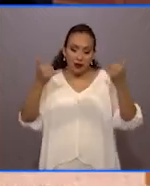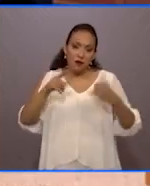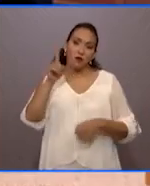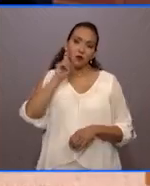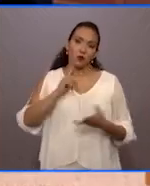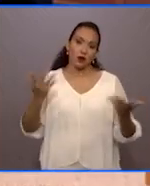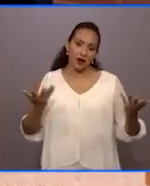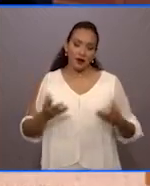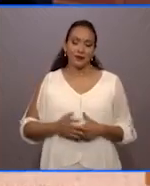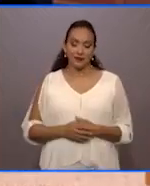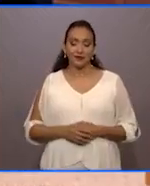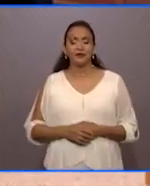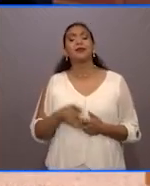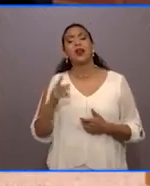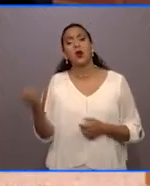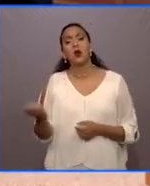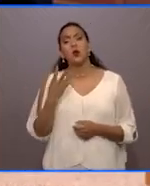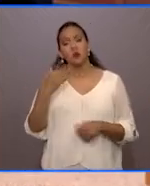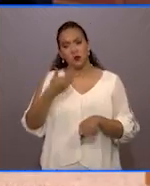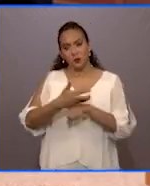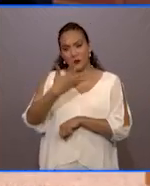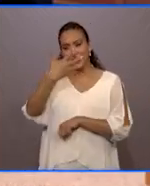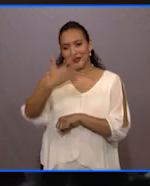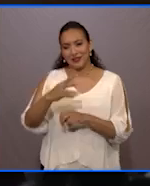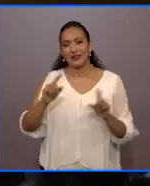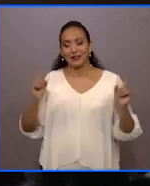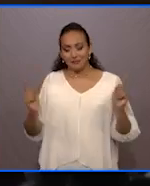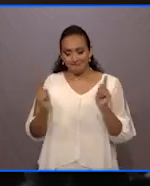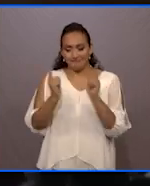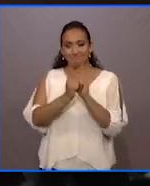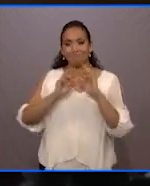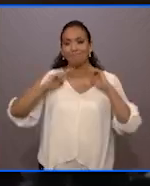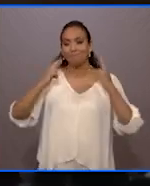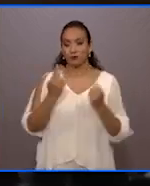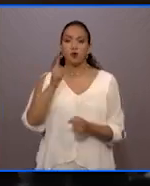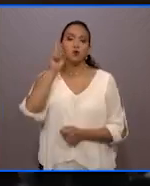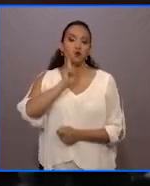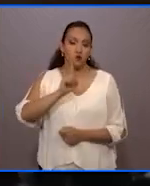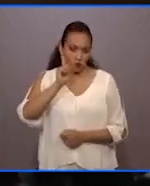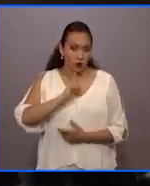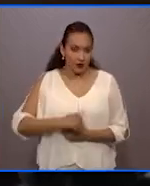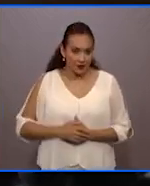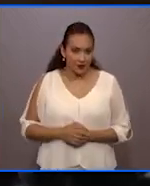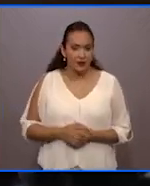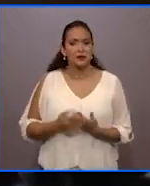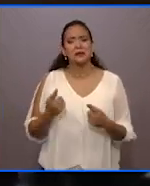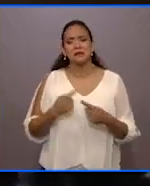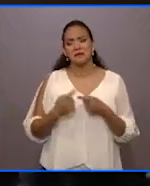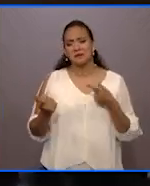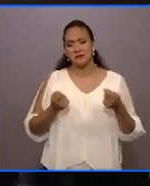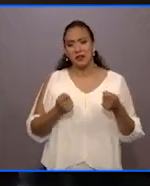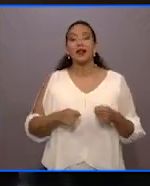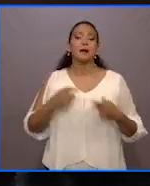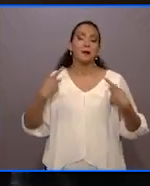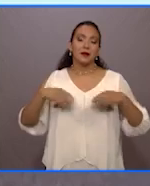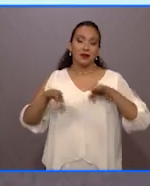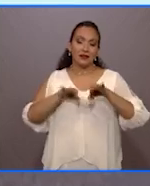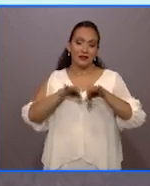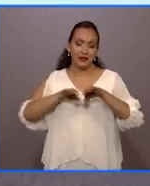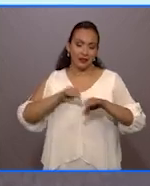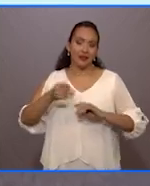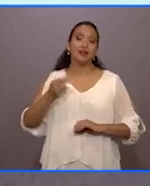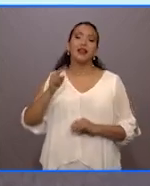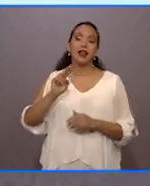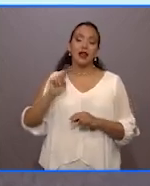En conferencia en el 5º encuentro de mujeres, organizado por la Confederación de los Trabajadores y Trabajadoras de las Universidades de